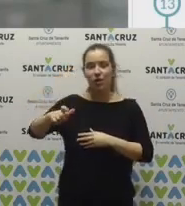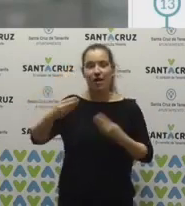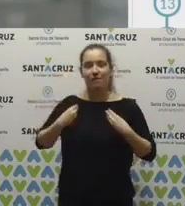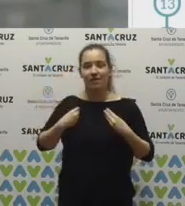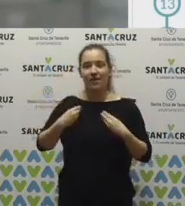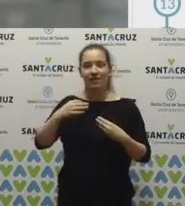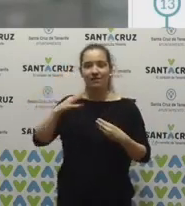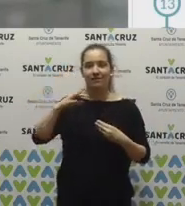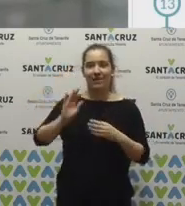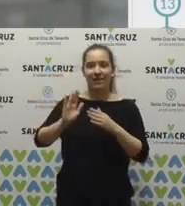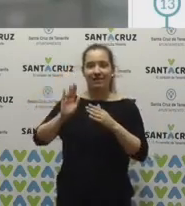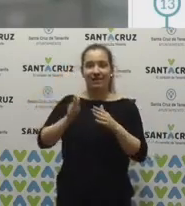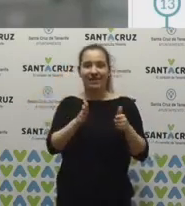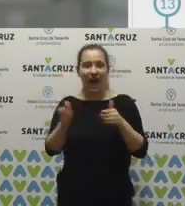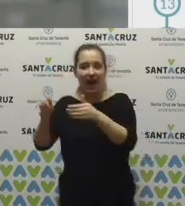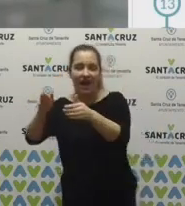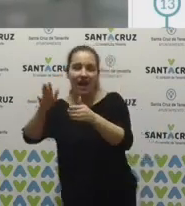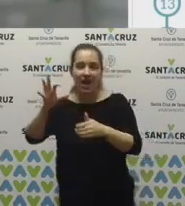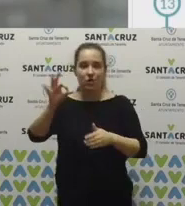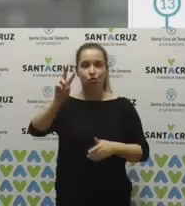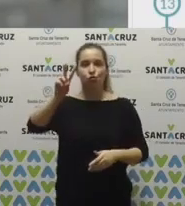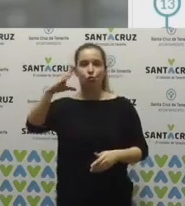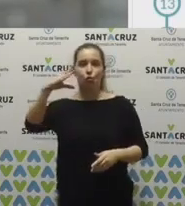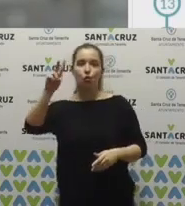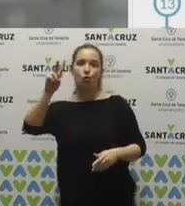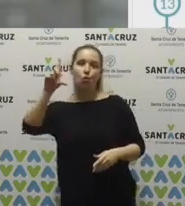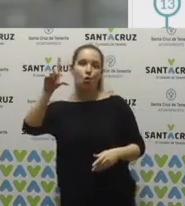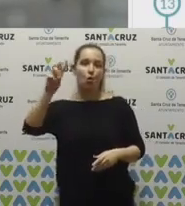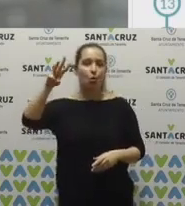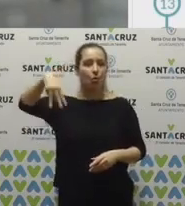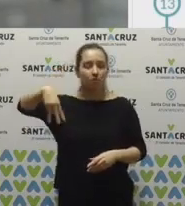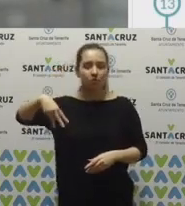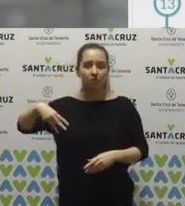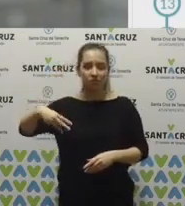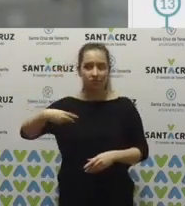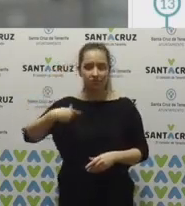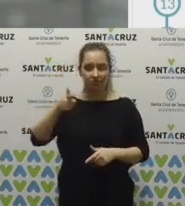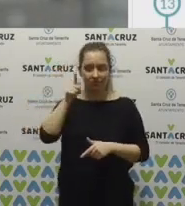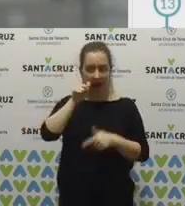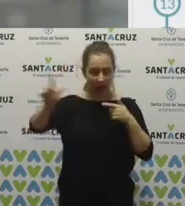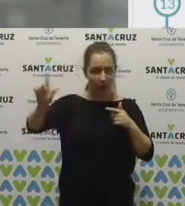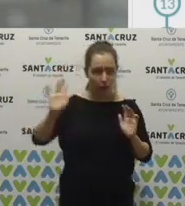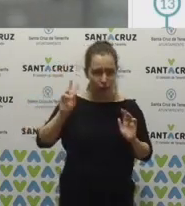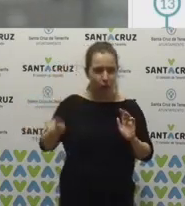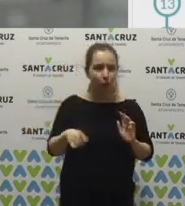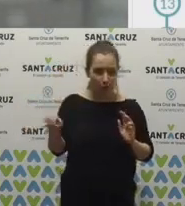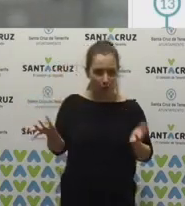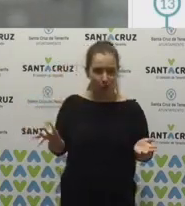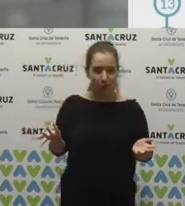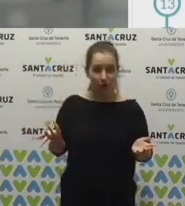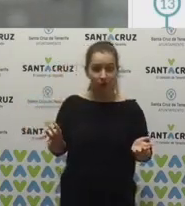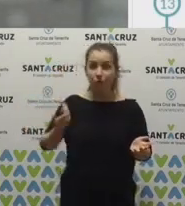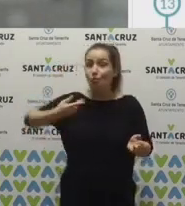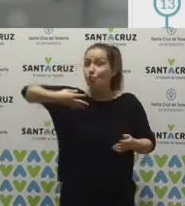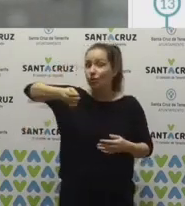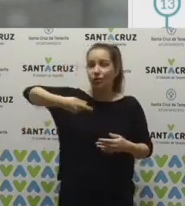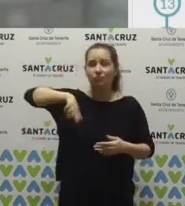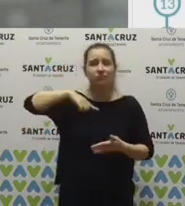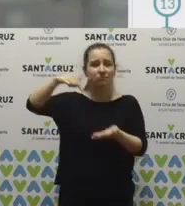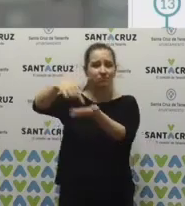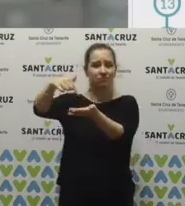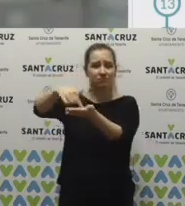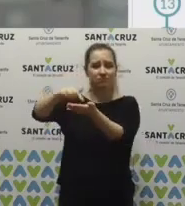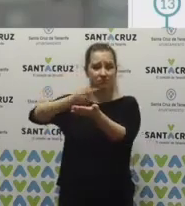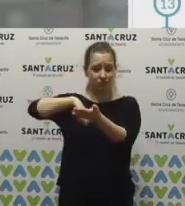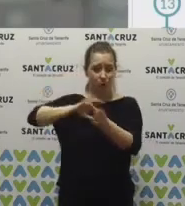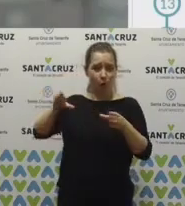ves un poco en la lejanía yo lo único que estamos reclamando de este grupo municipal con la presentación